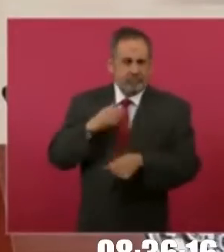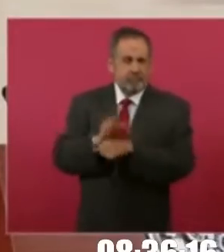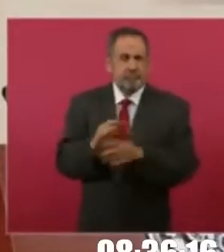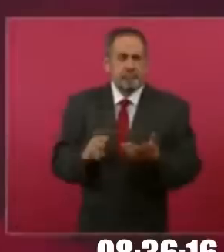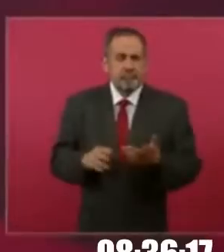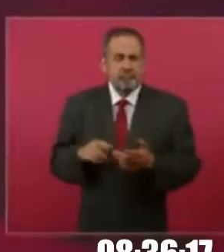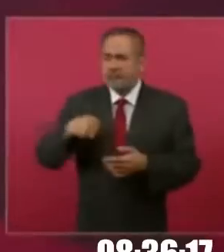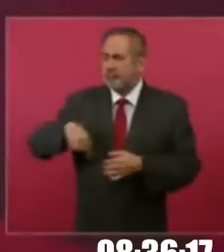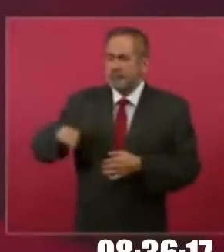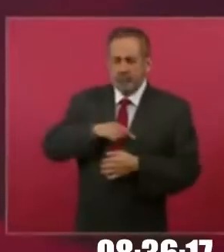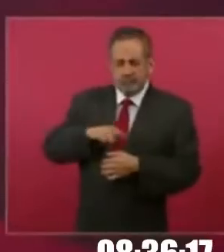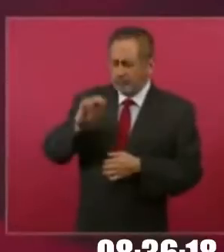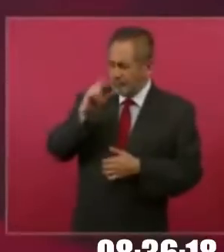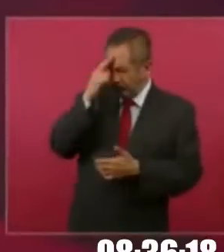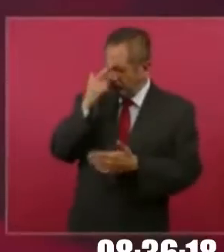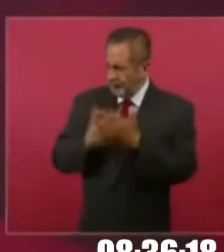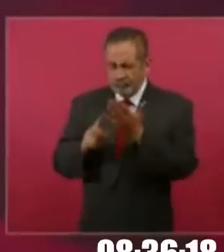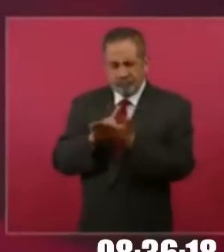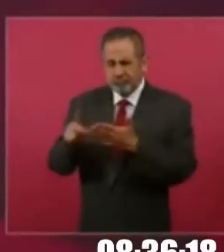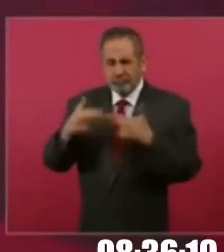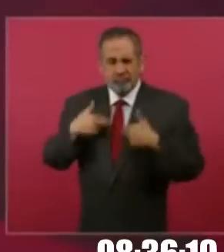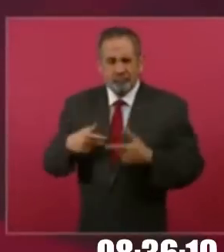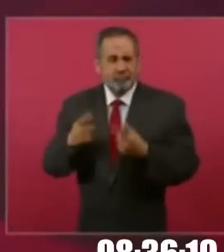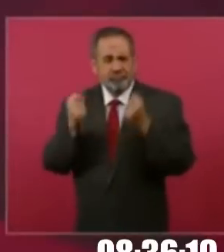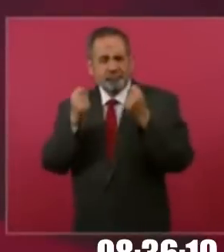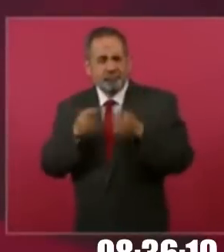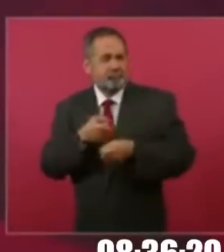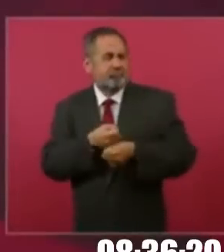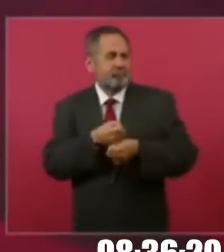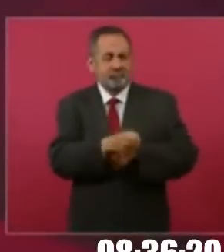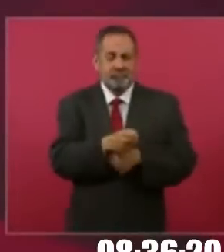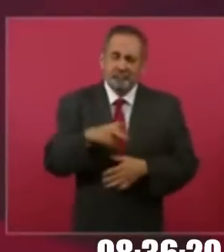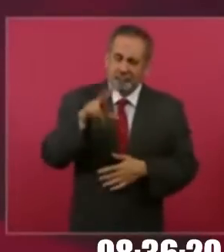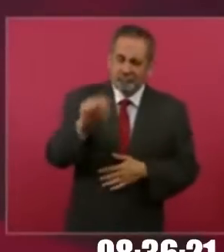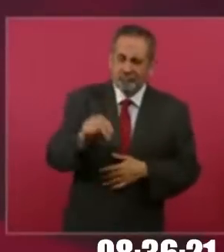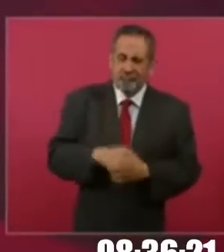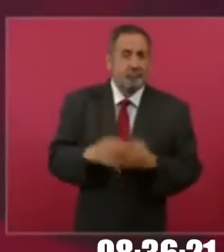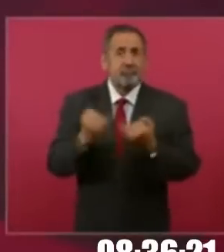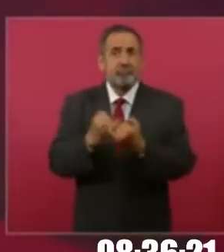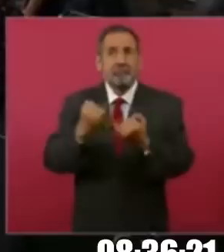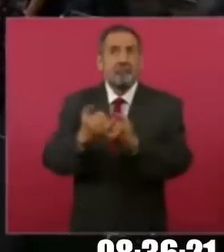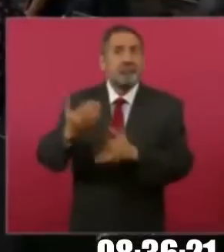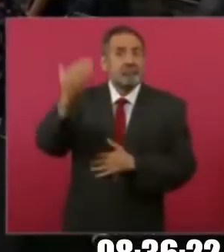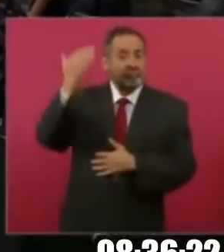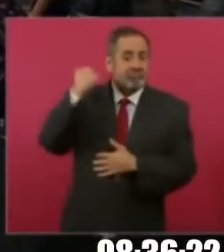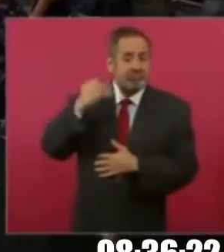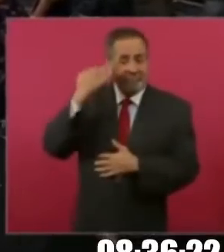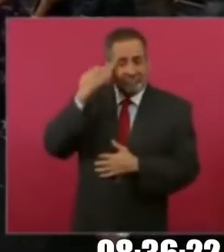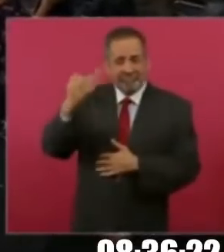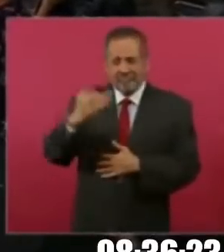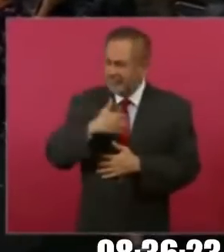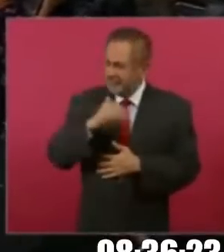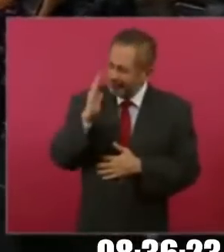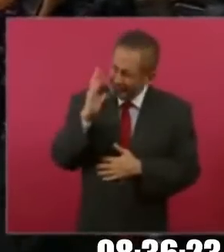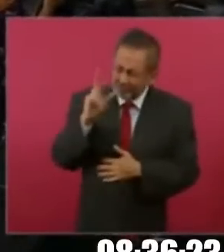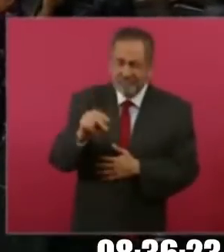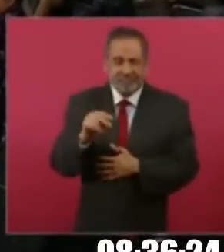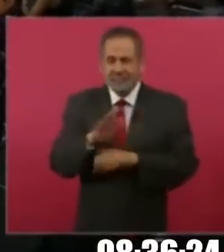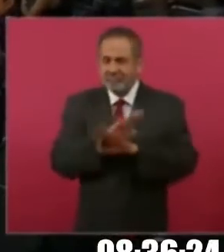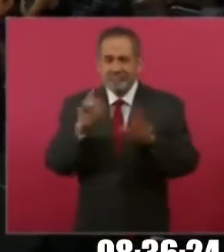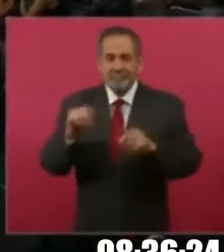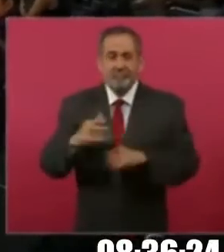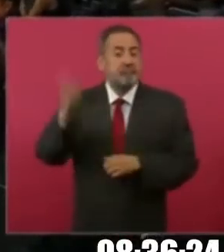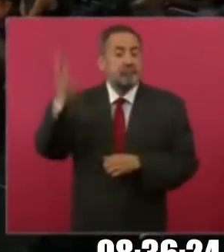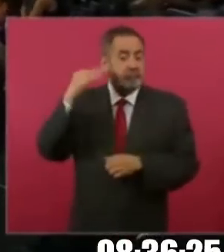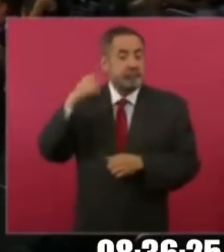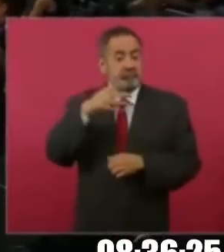no violamos Derechos Humanos y ya no es el tiempo de los gobiernos anteriores que